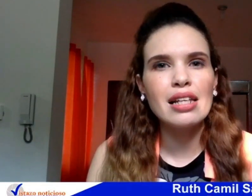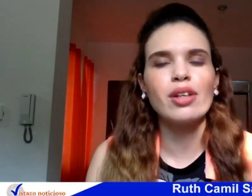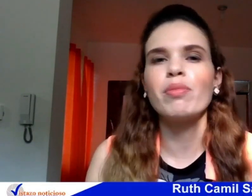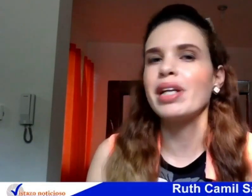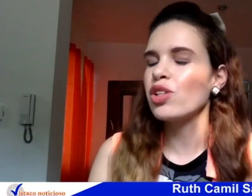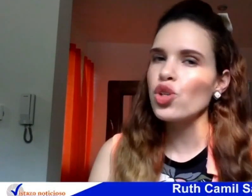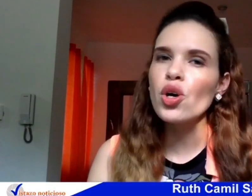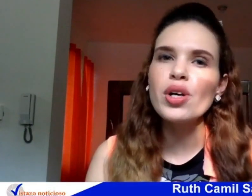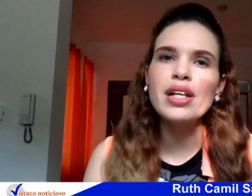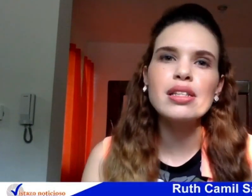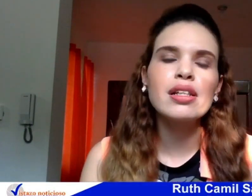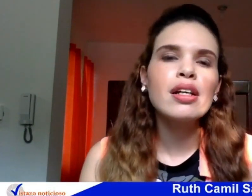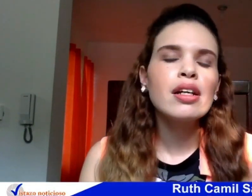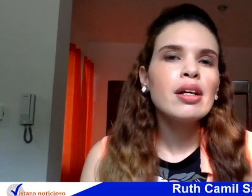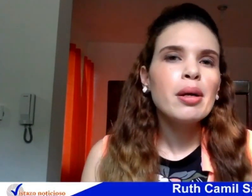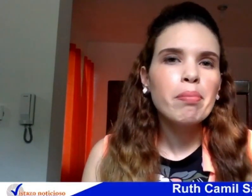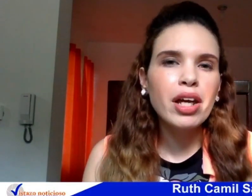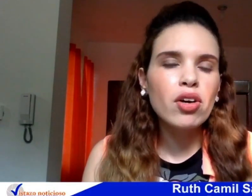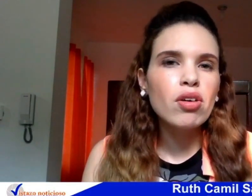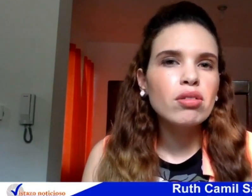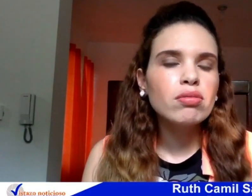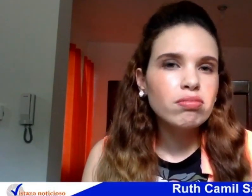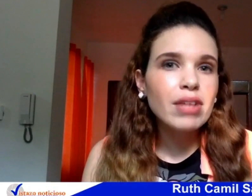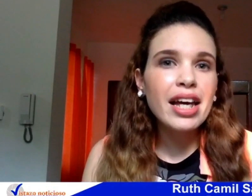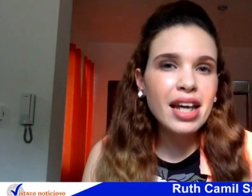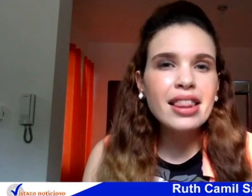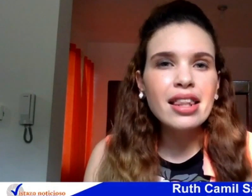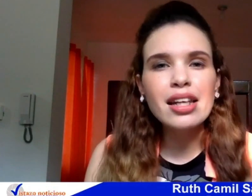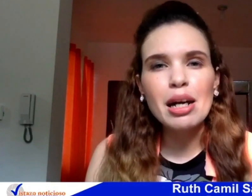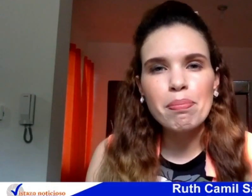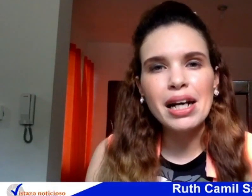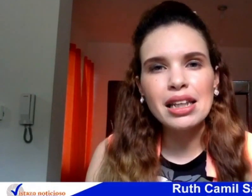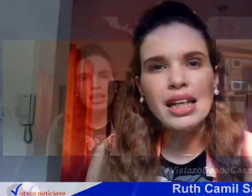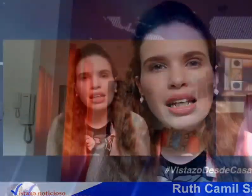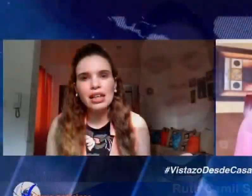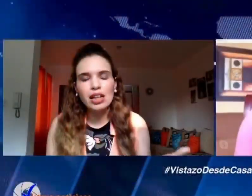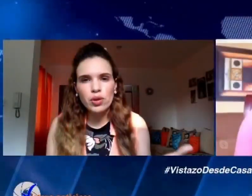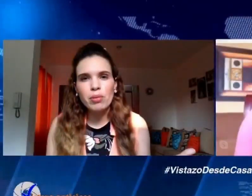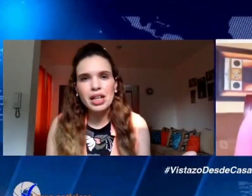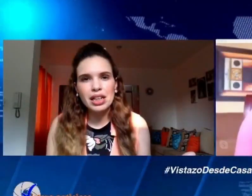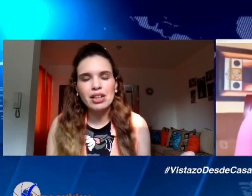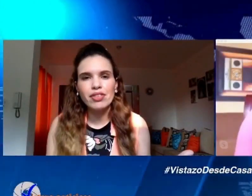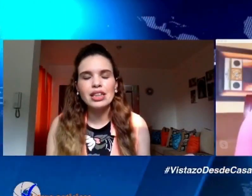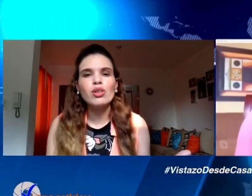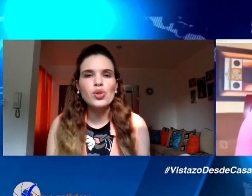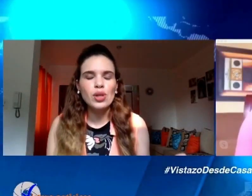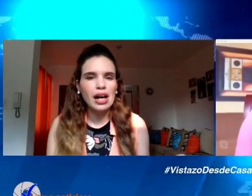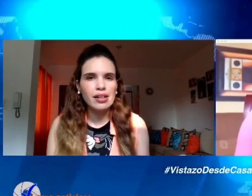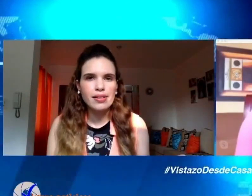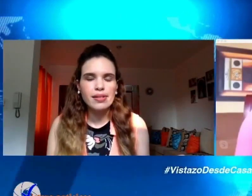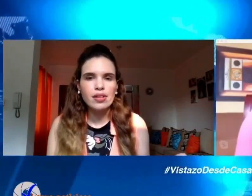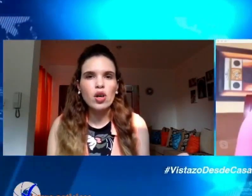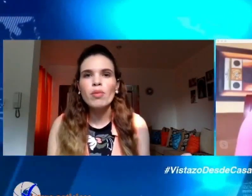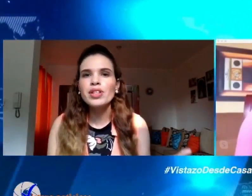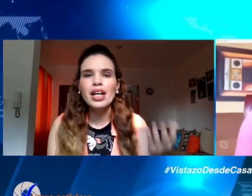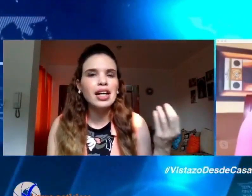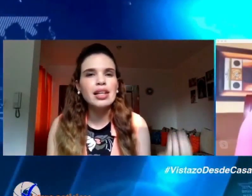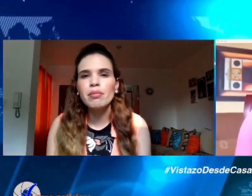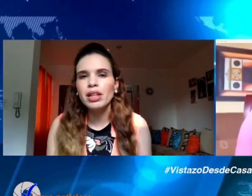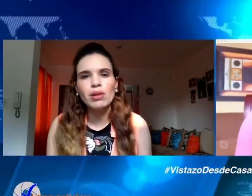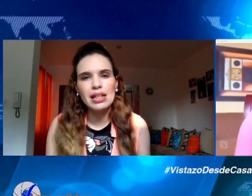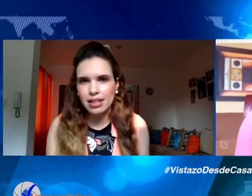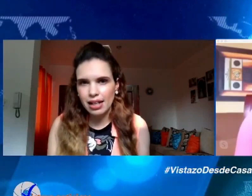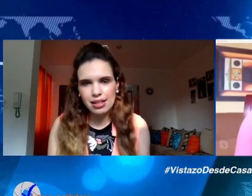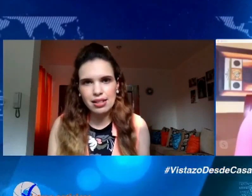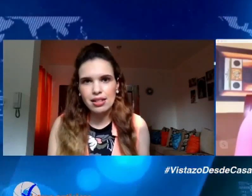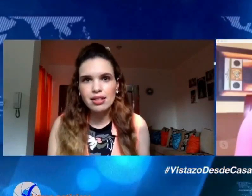a las aglomeraciones pero hay que entender la parte económica que afecta a los hogares cómo llega